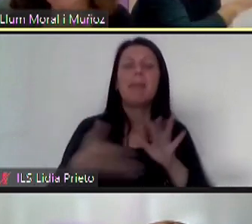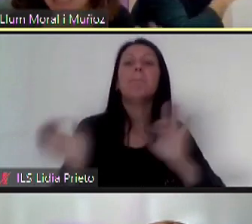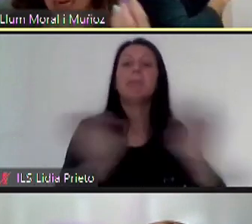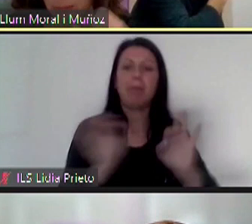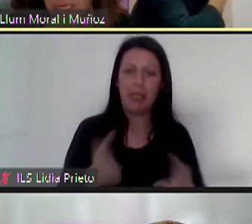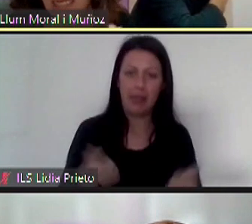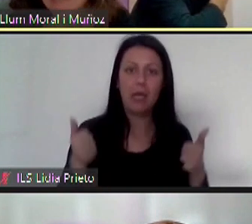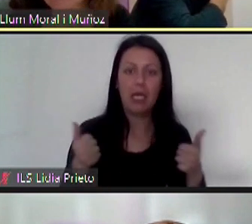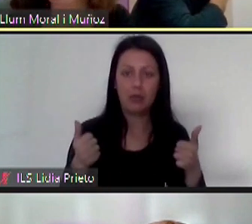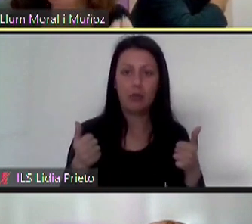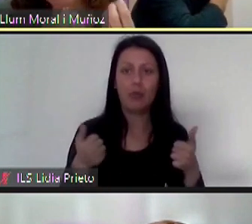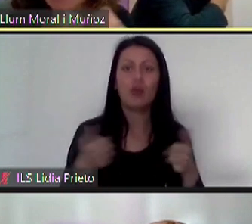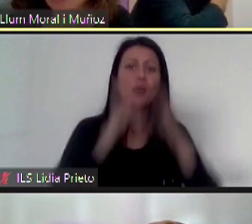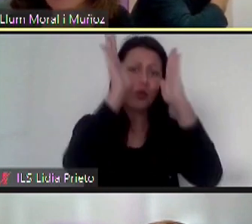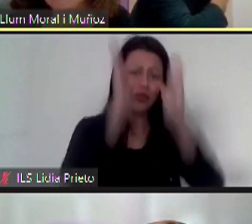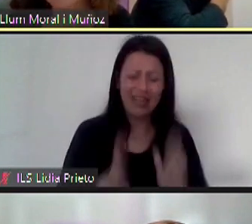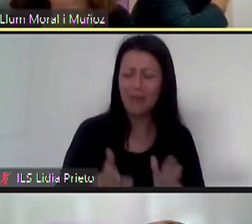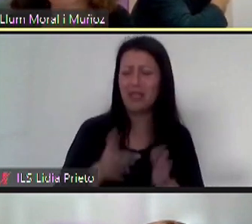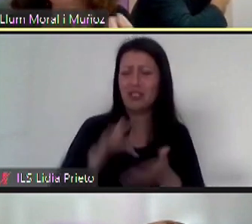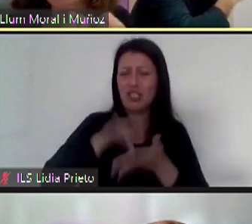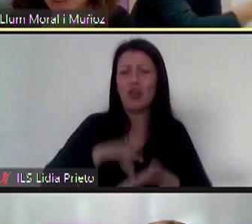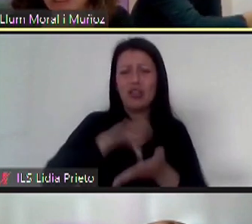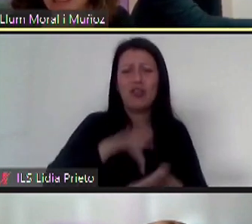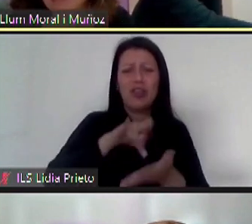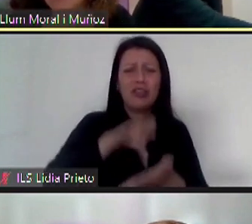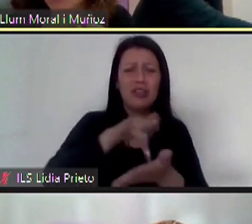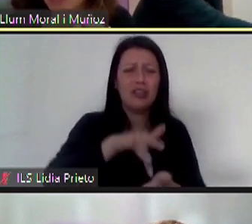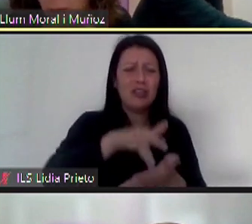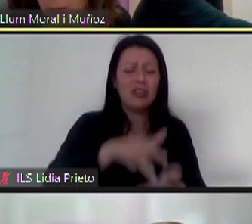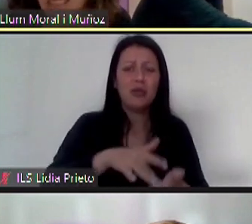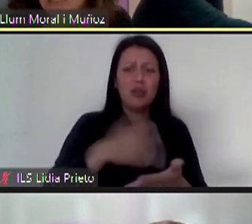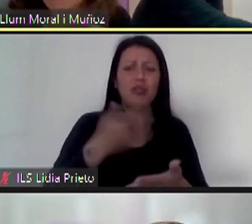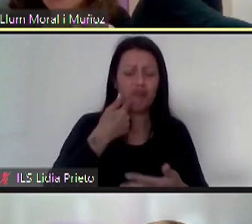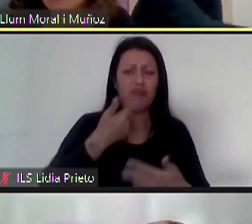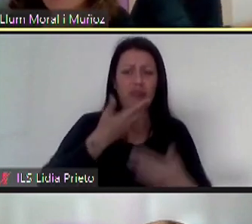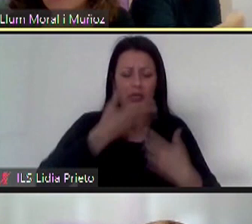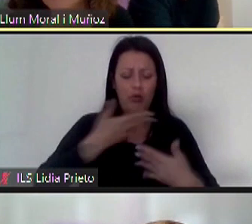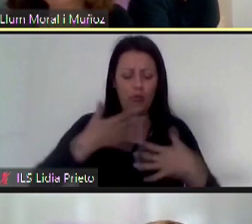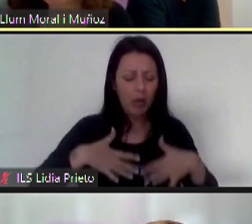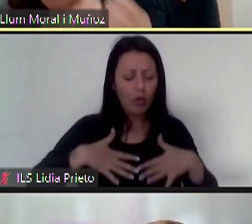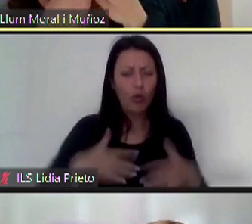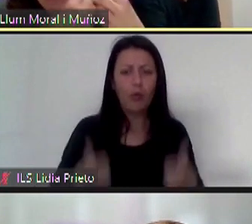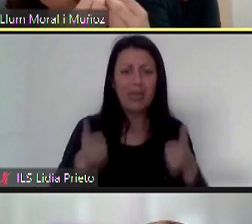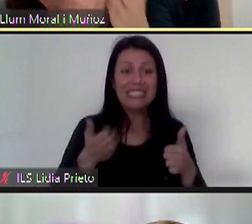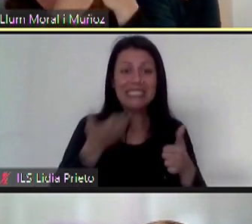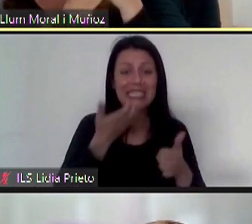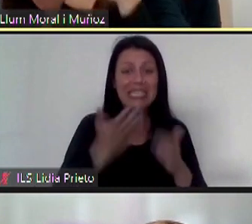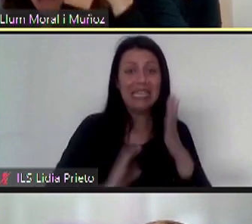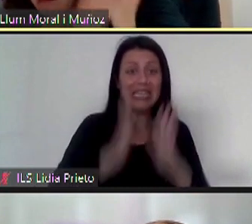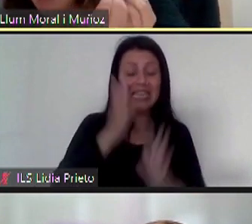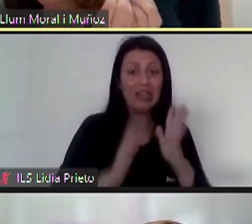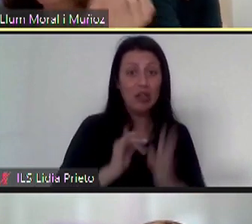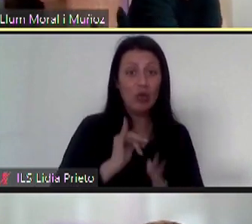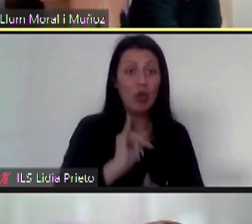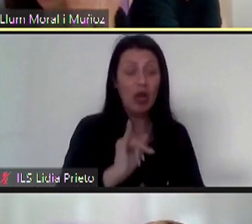pasado tantas terapias, se conocen tanto que tienen preparadas sus respuestas. Probablemente, si hay un incendio, me tengáis que atender a